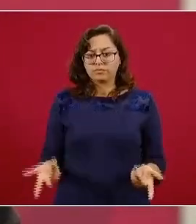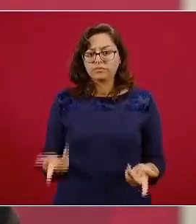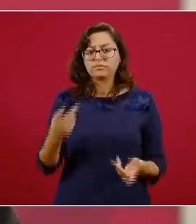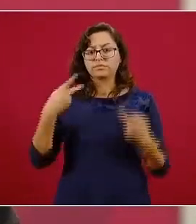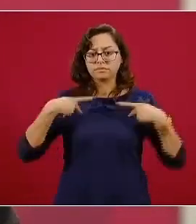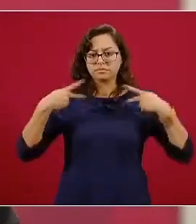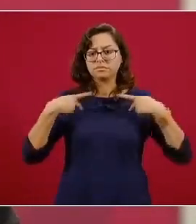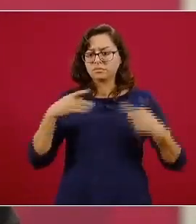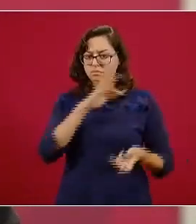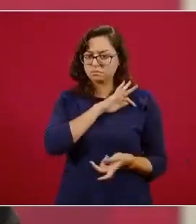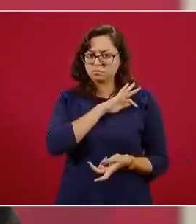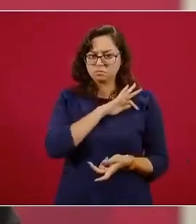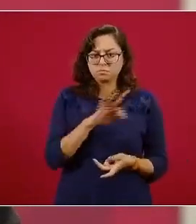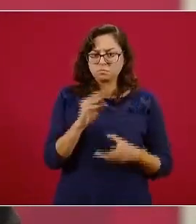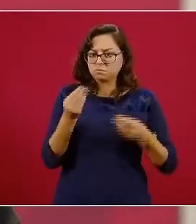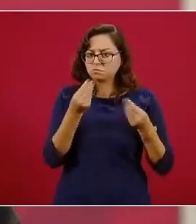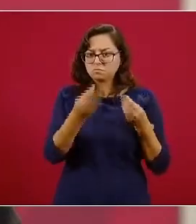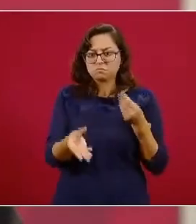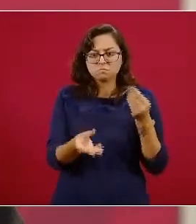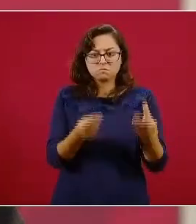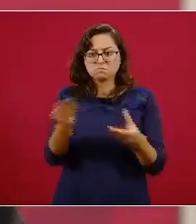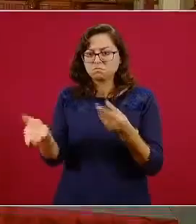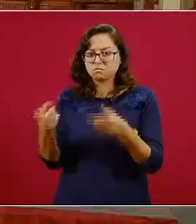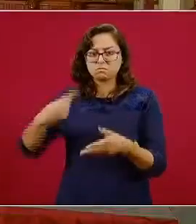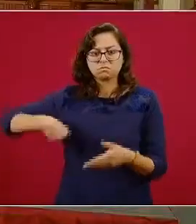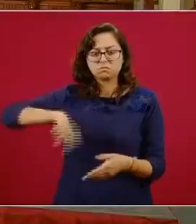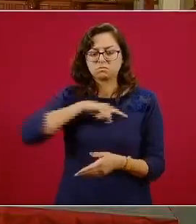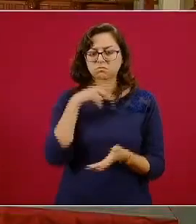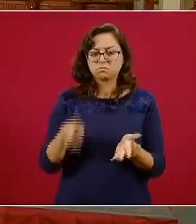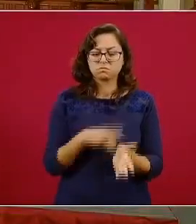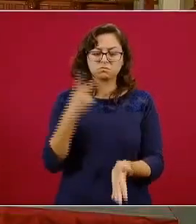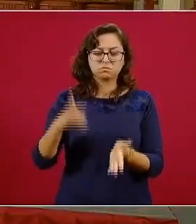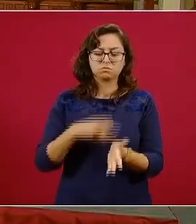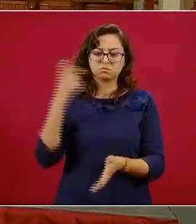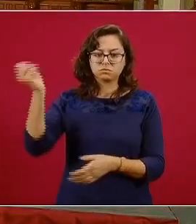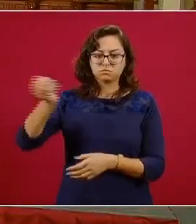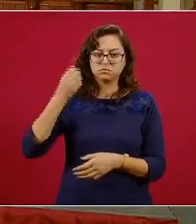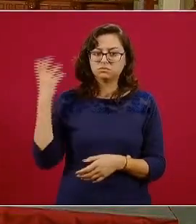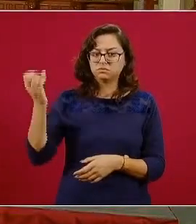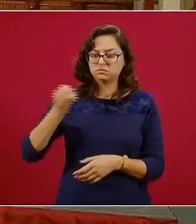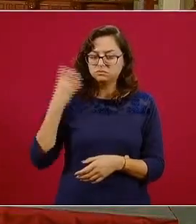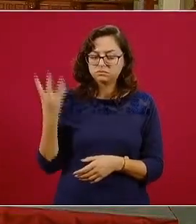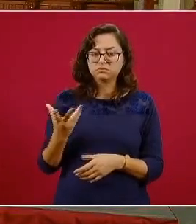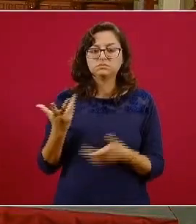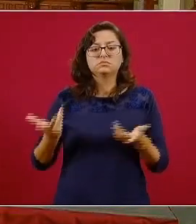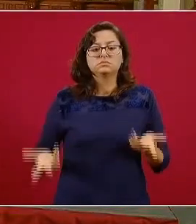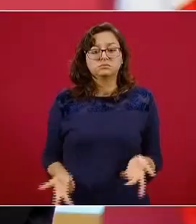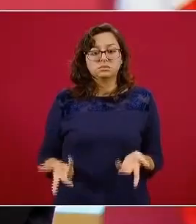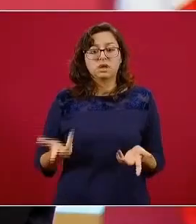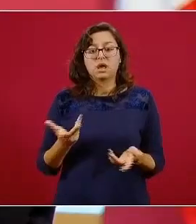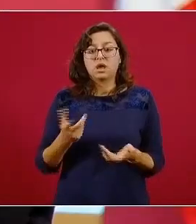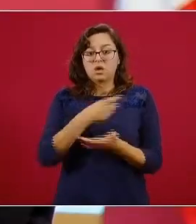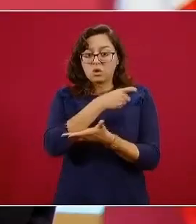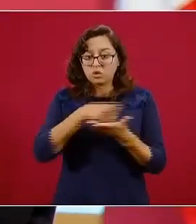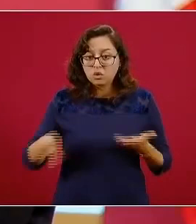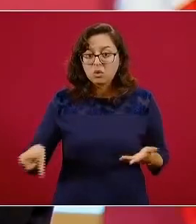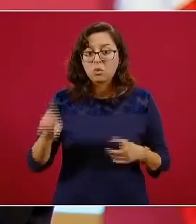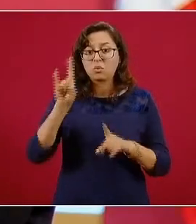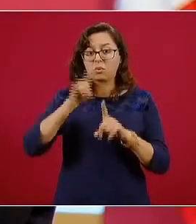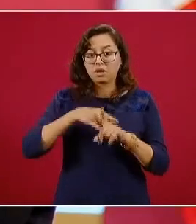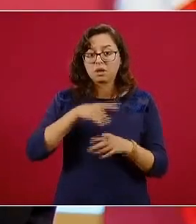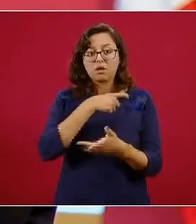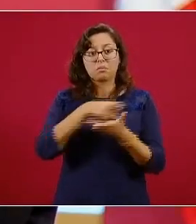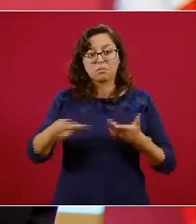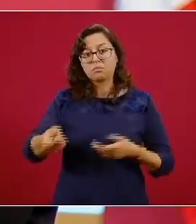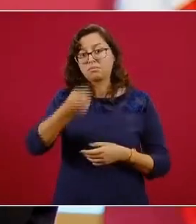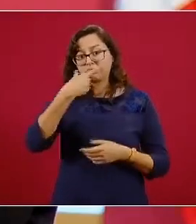adquisición de insumos, como hemos estado comentando en estas conferencias en otras ocasiones. La adquisición de los métodos anticonceptivos